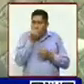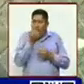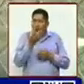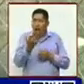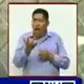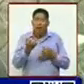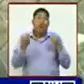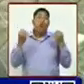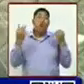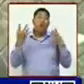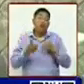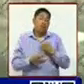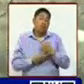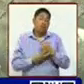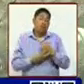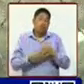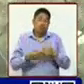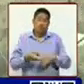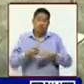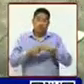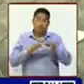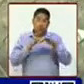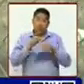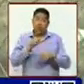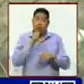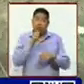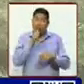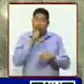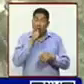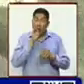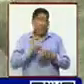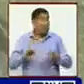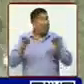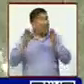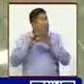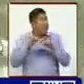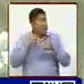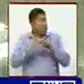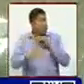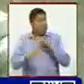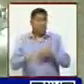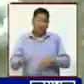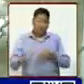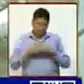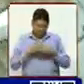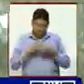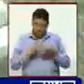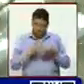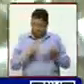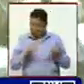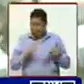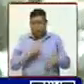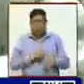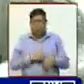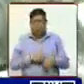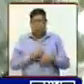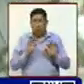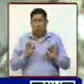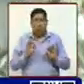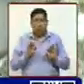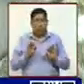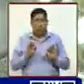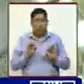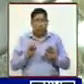la cantidad de embalse que se tiene acumulado en la represa, datos fundamentales que permiten incluso tener los datos del tiempo